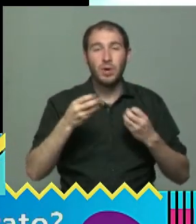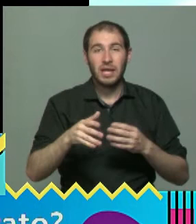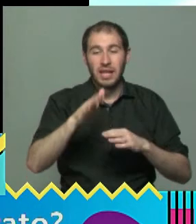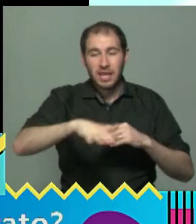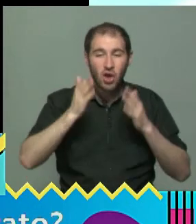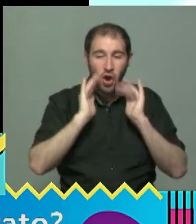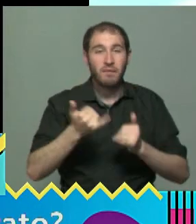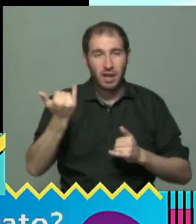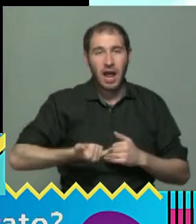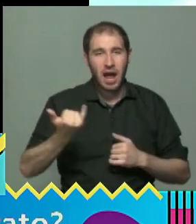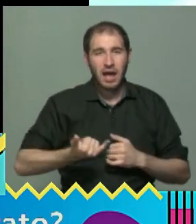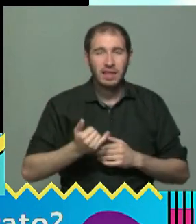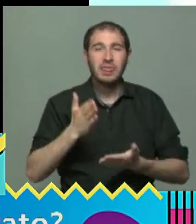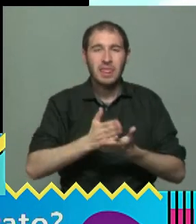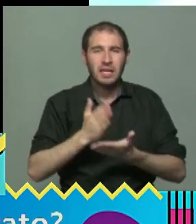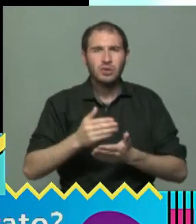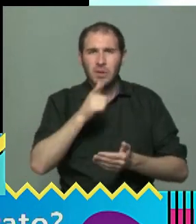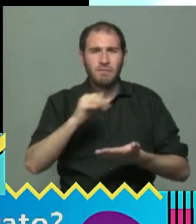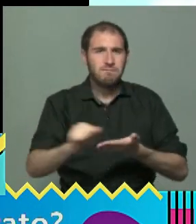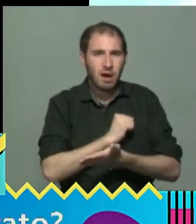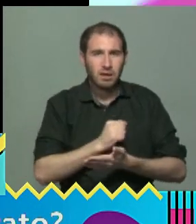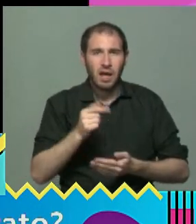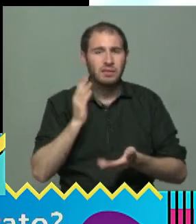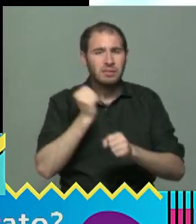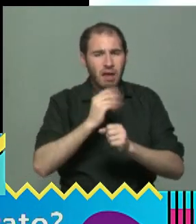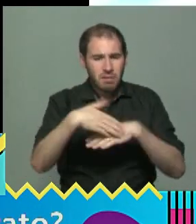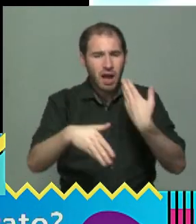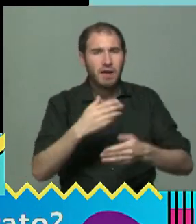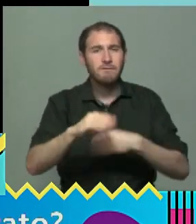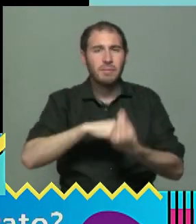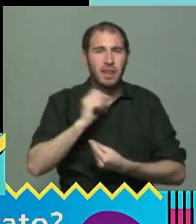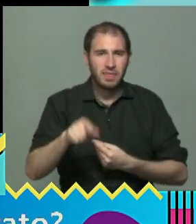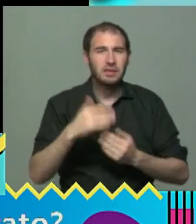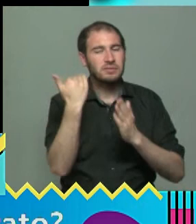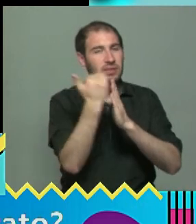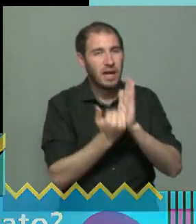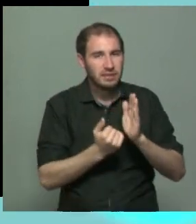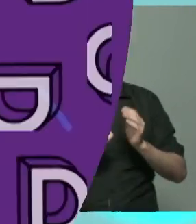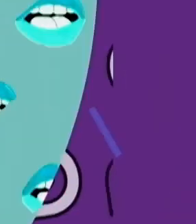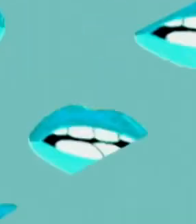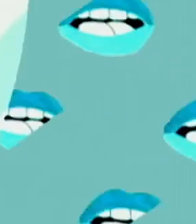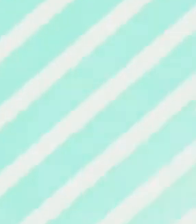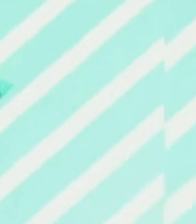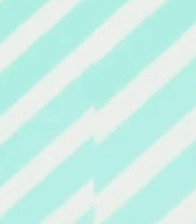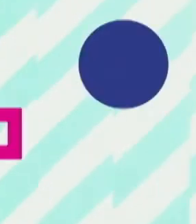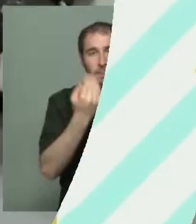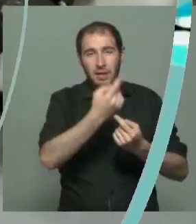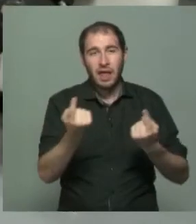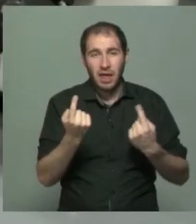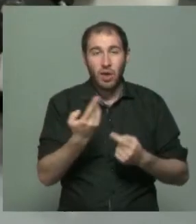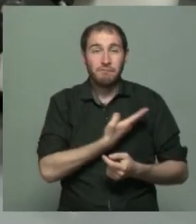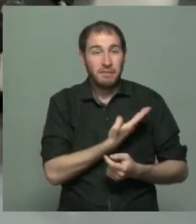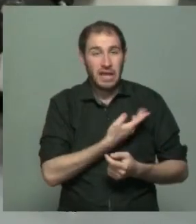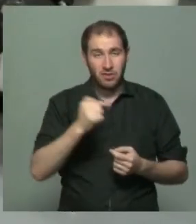niñas, niños y adolescentes con sus derechos vulnerados y con los que hay que trabajar y sus familias. Y las características de cada población. En febrero de este